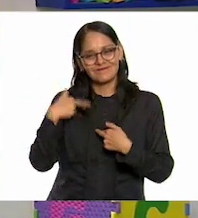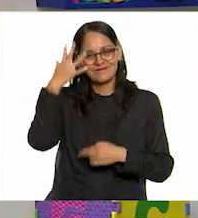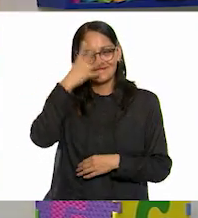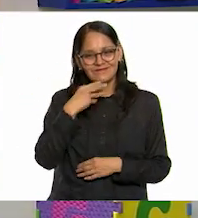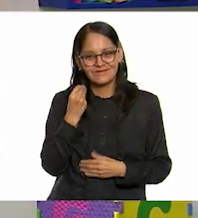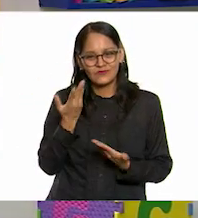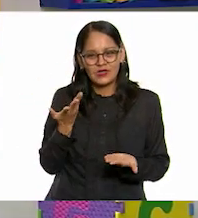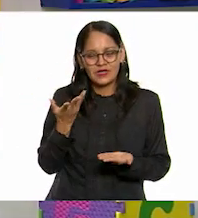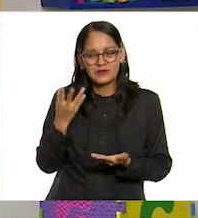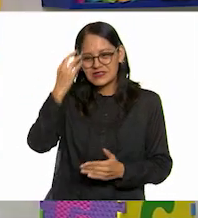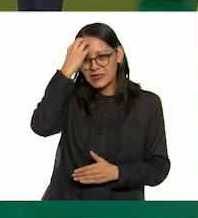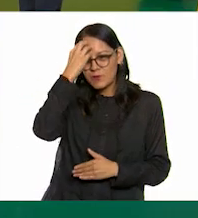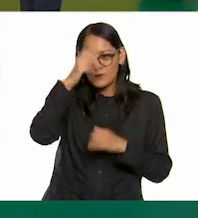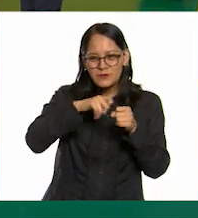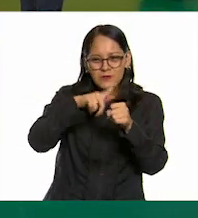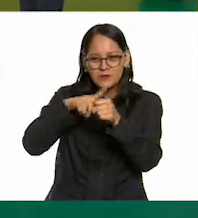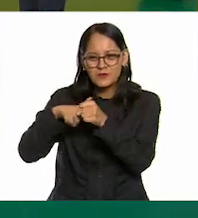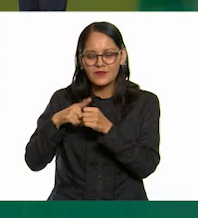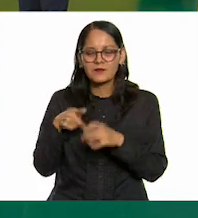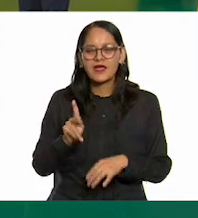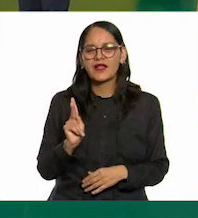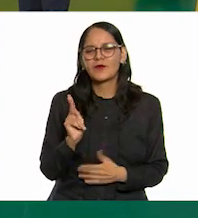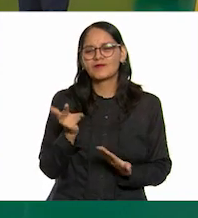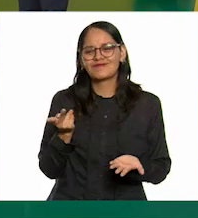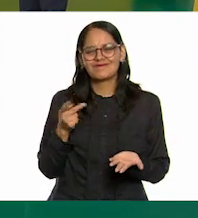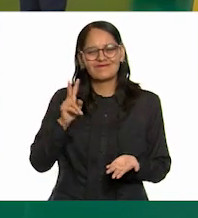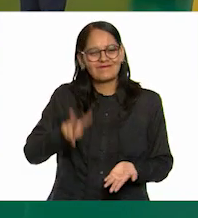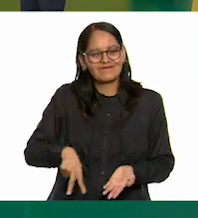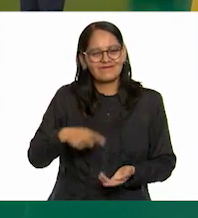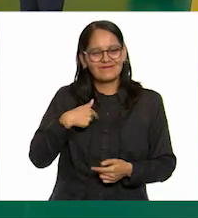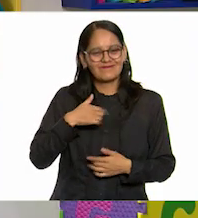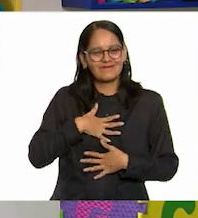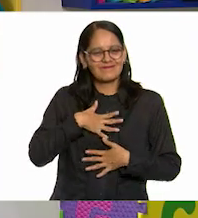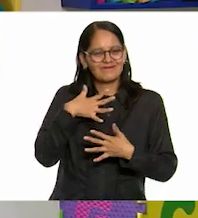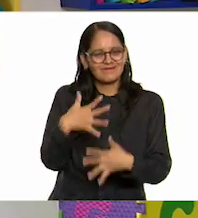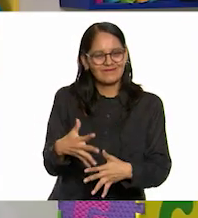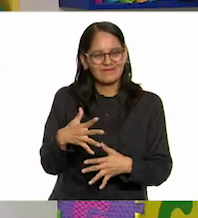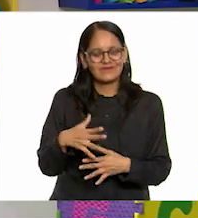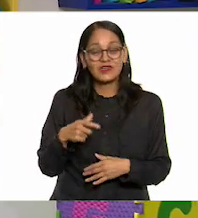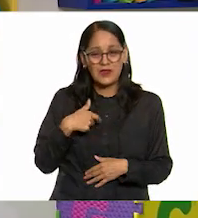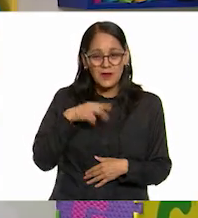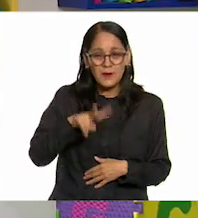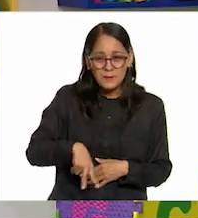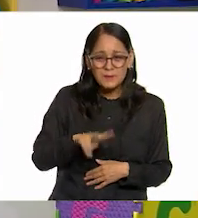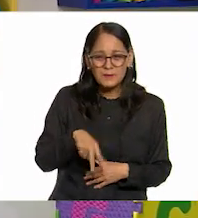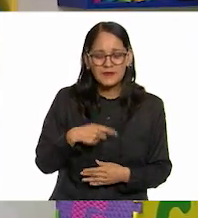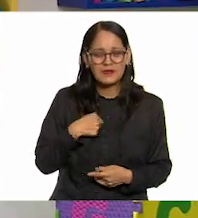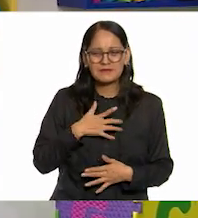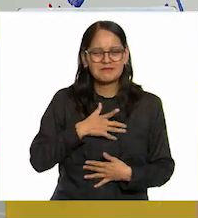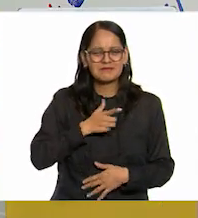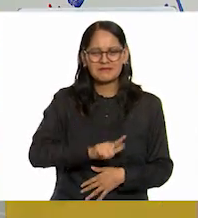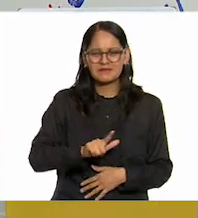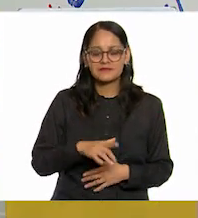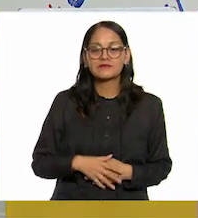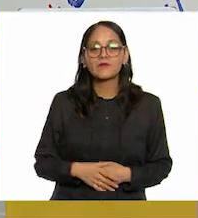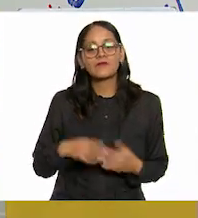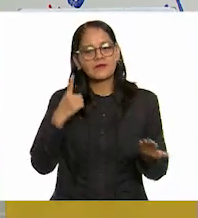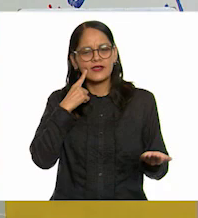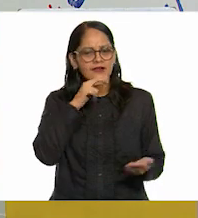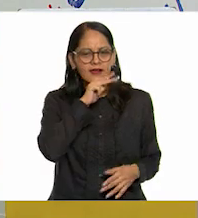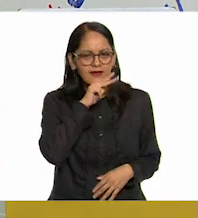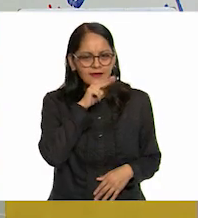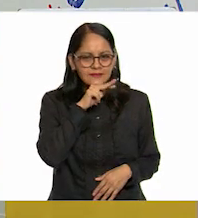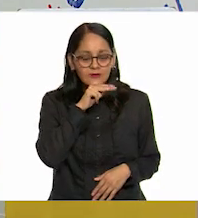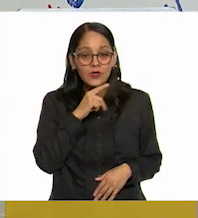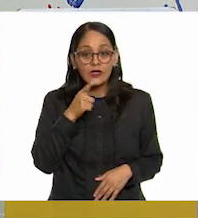de chapulines, pero es que solo el aspecto para mí es de verdad muy desagradable. No te preocupes, Pepe. No eres